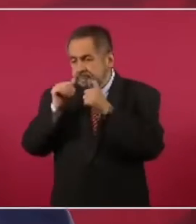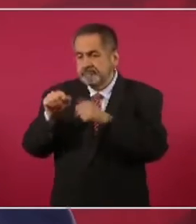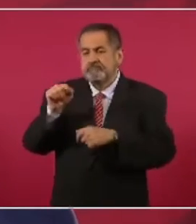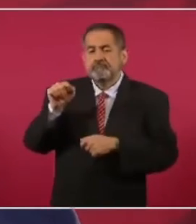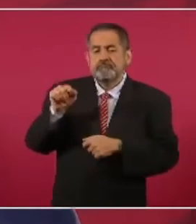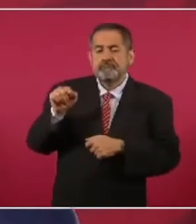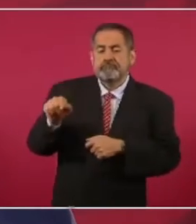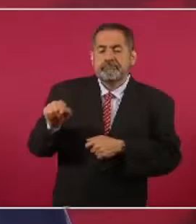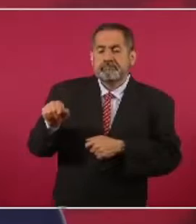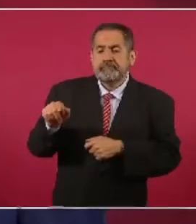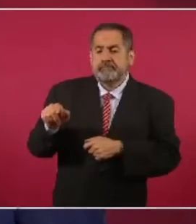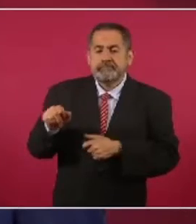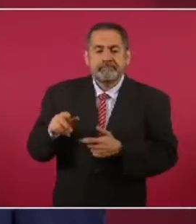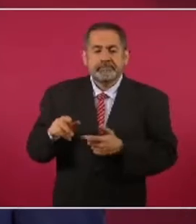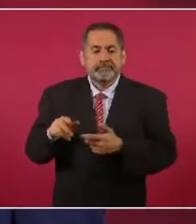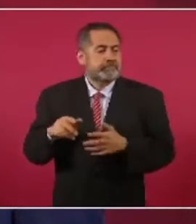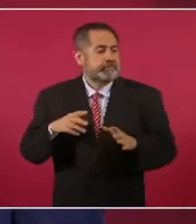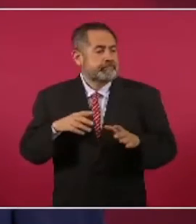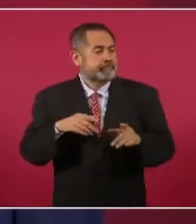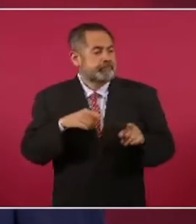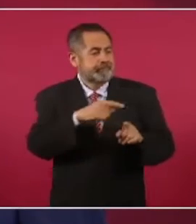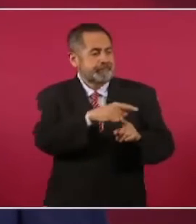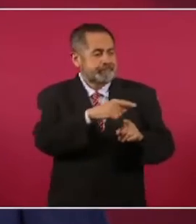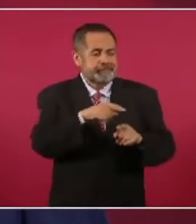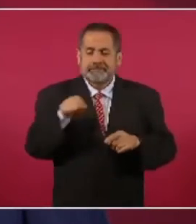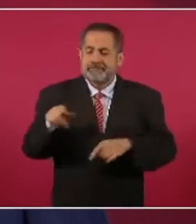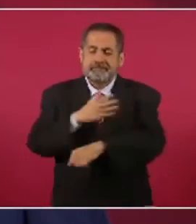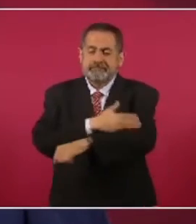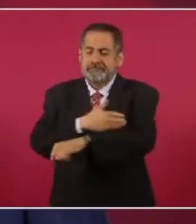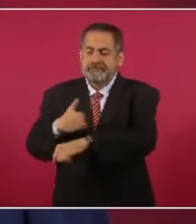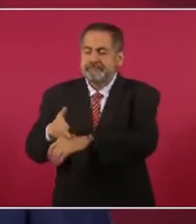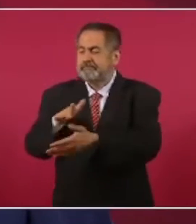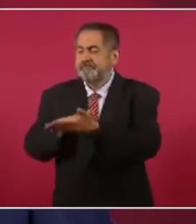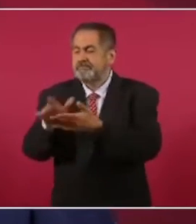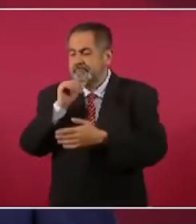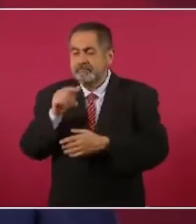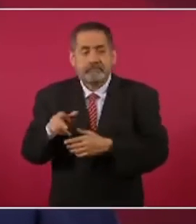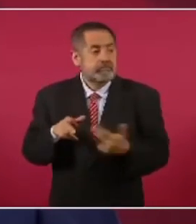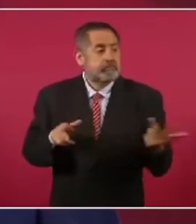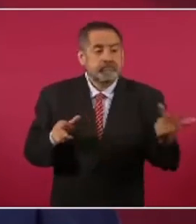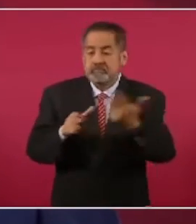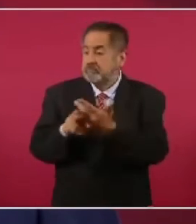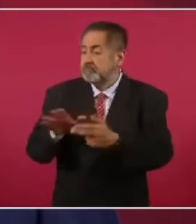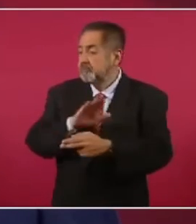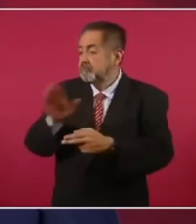en contra del asesinato de Madero, apóstol de la democracia.